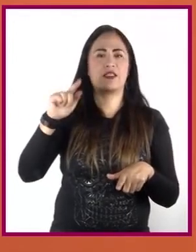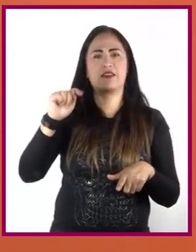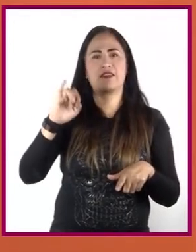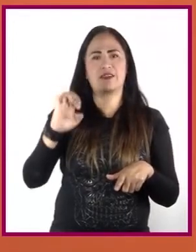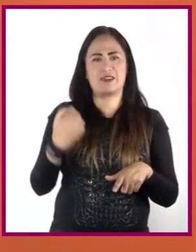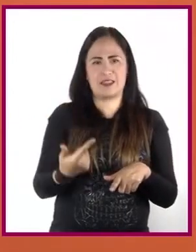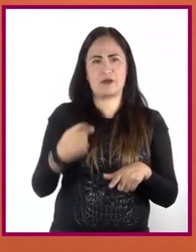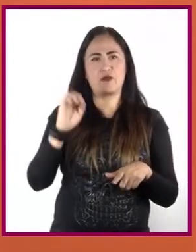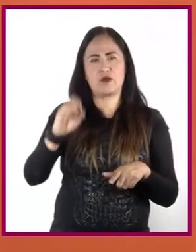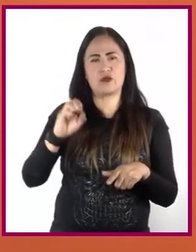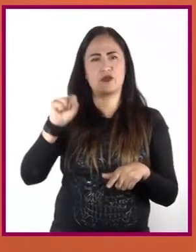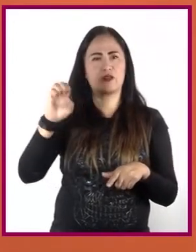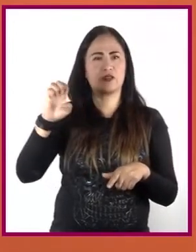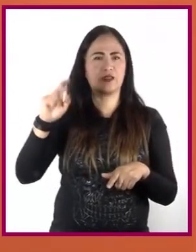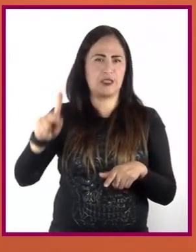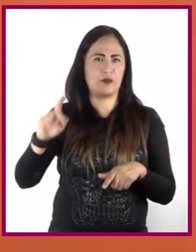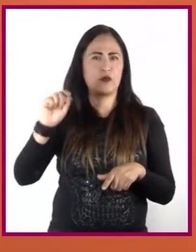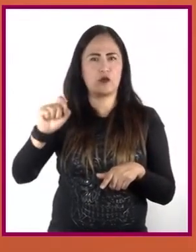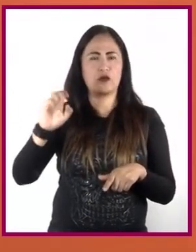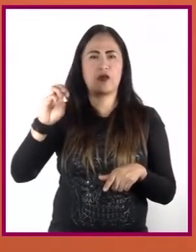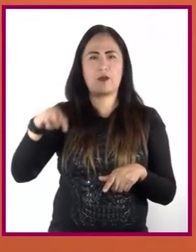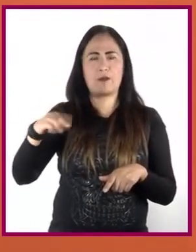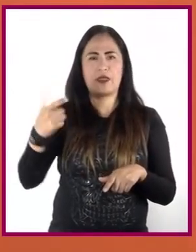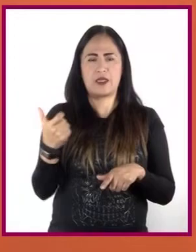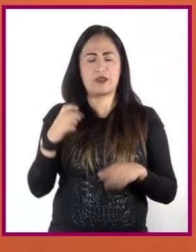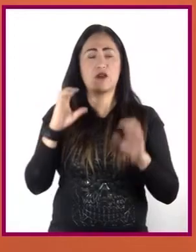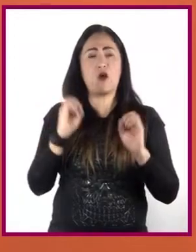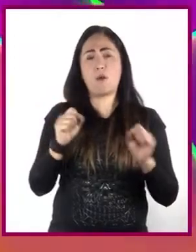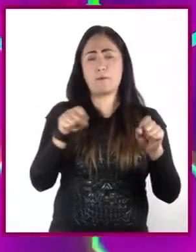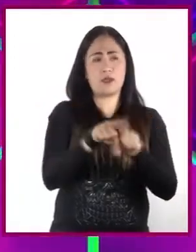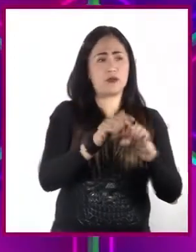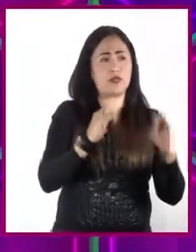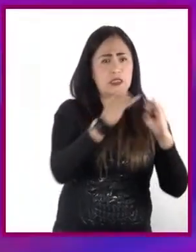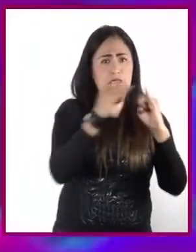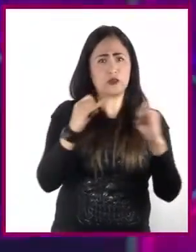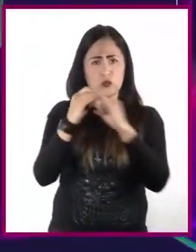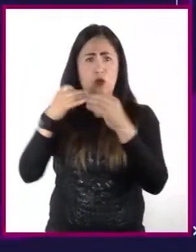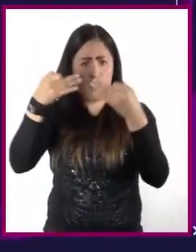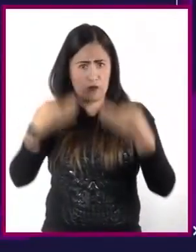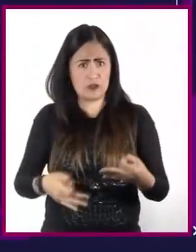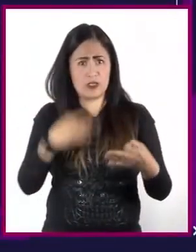conaliteg.cep.gov.mx o en las diferentes guías de preparación de las instituciones oficiales.